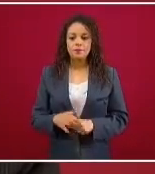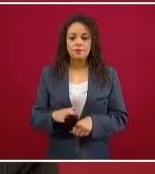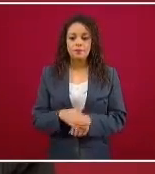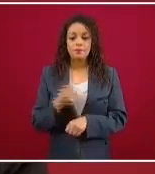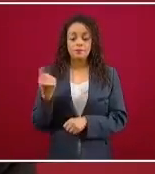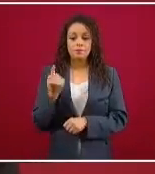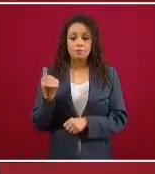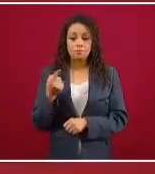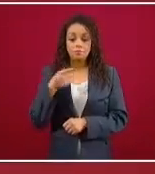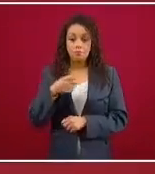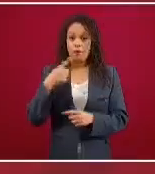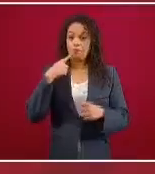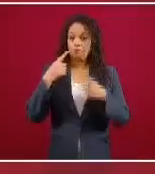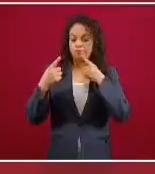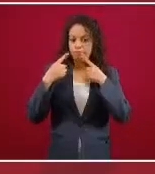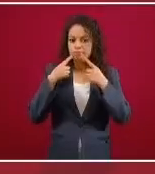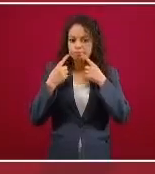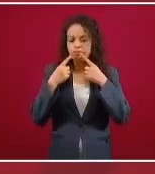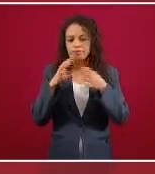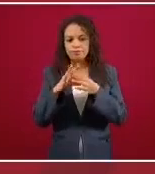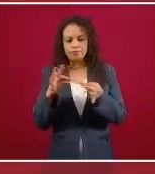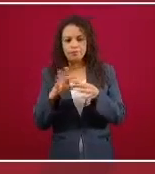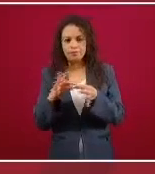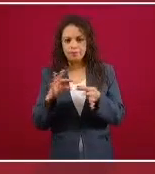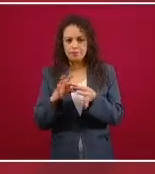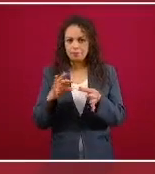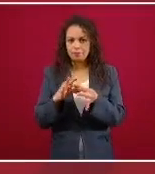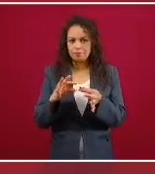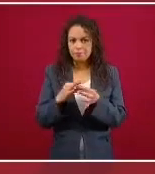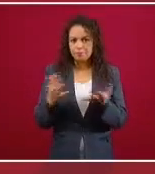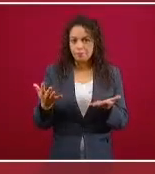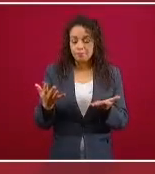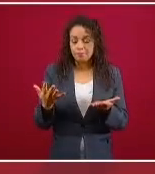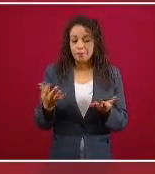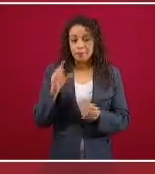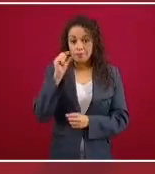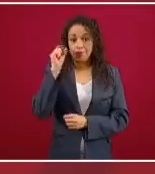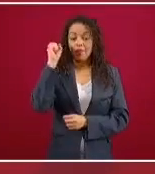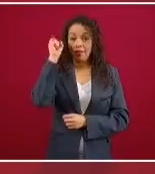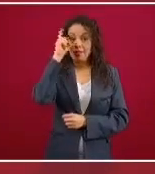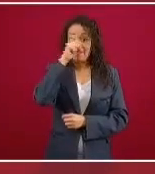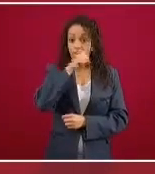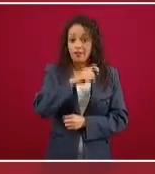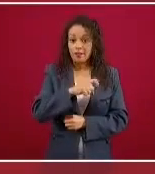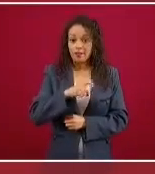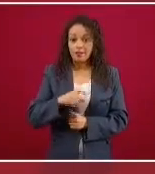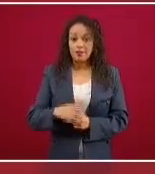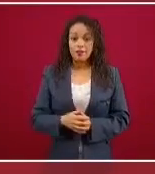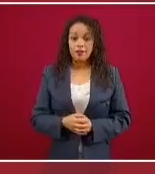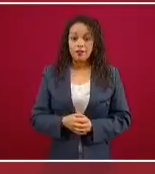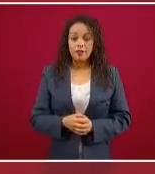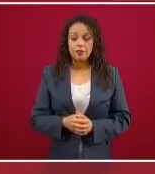porque fue una negociación bastante tensa.